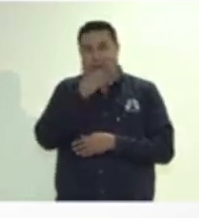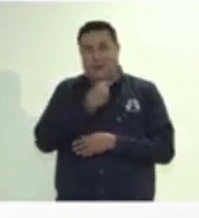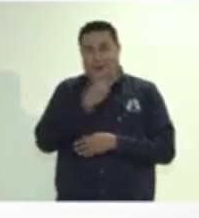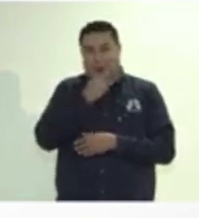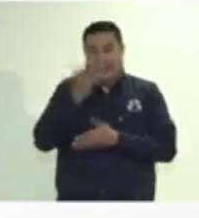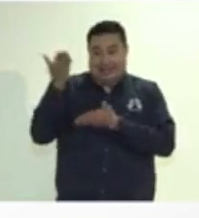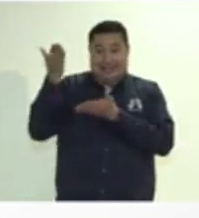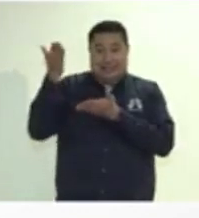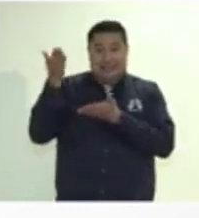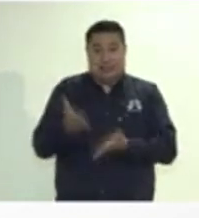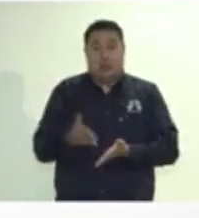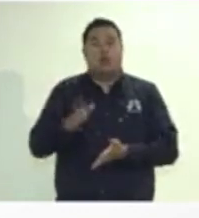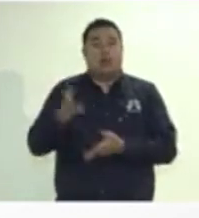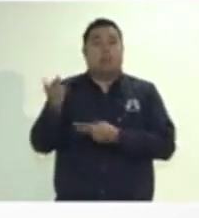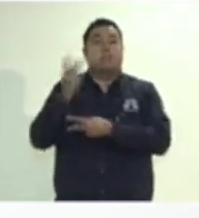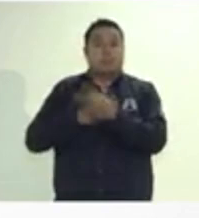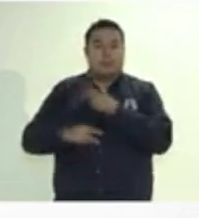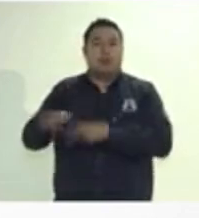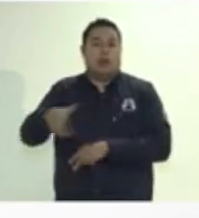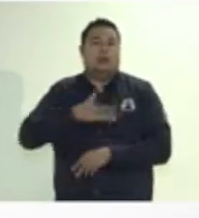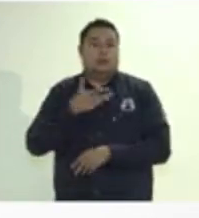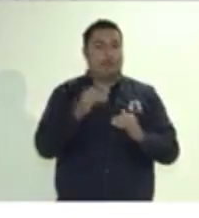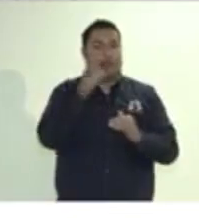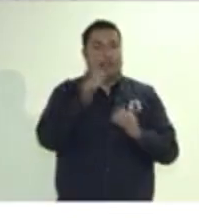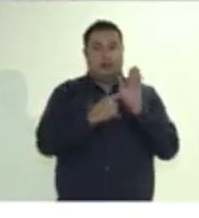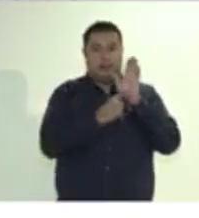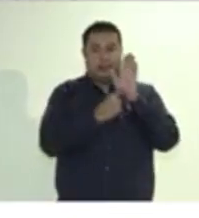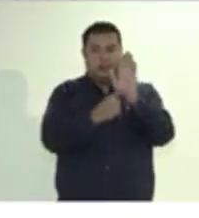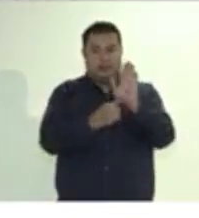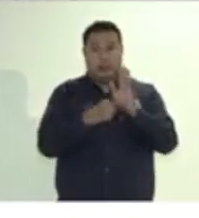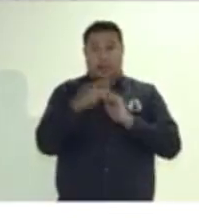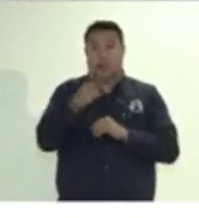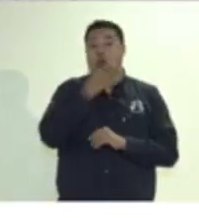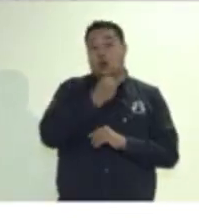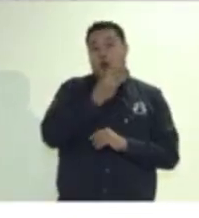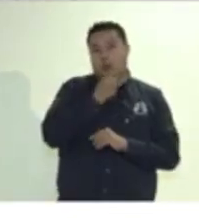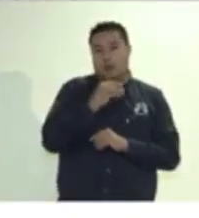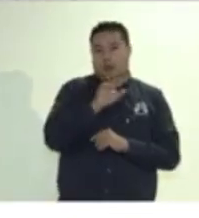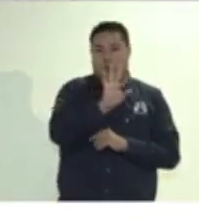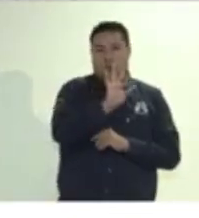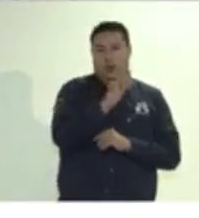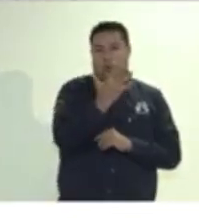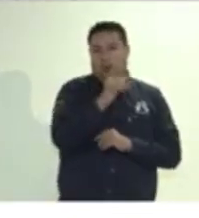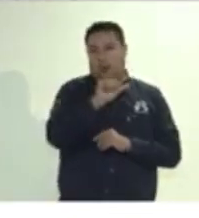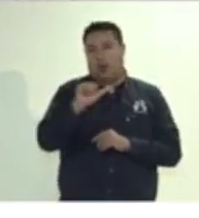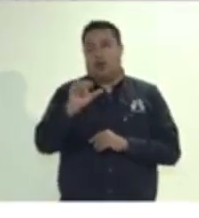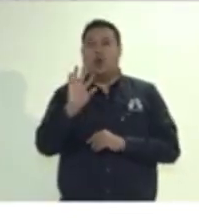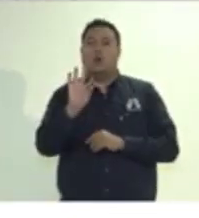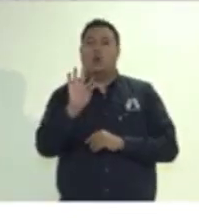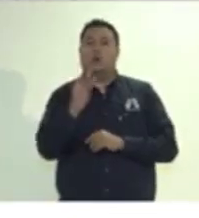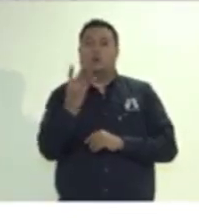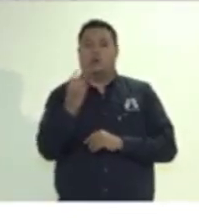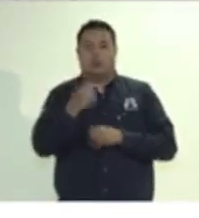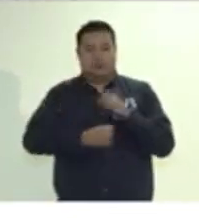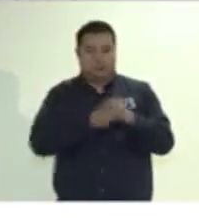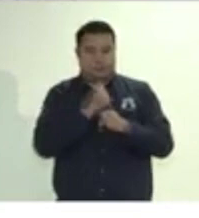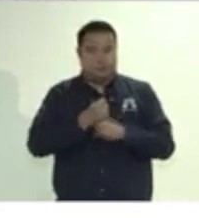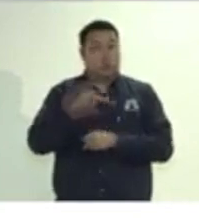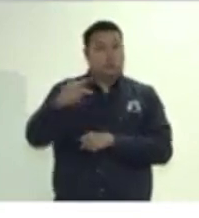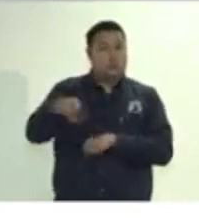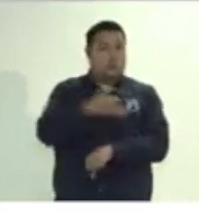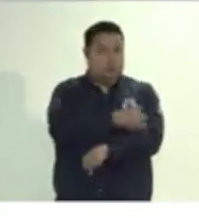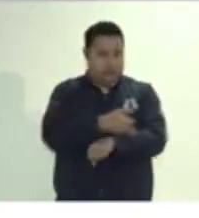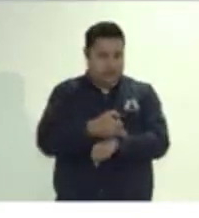y con antecedentes de viaje a la ciudad de mexico es un masculino de 45 a 41 años que su familia